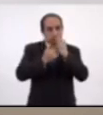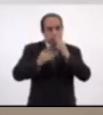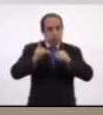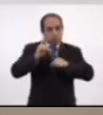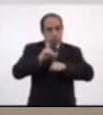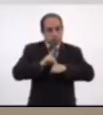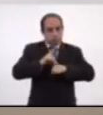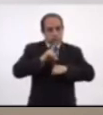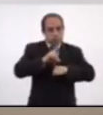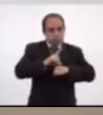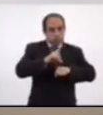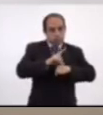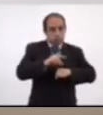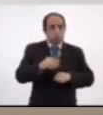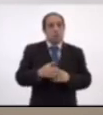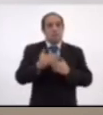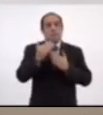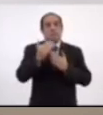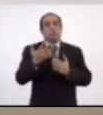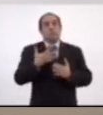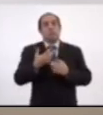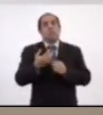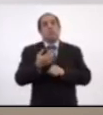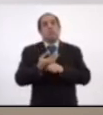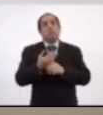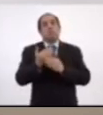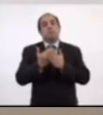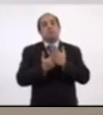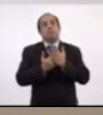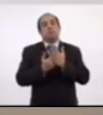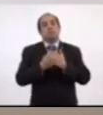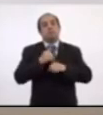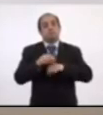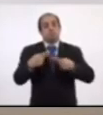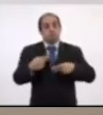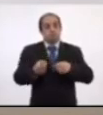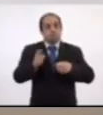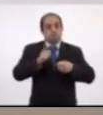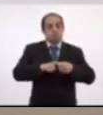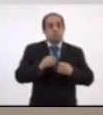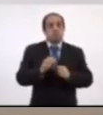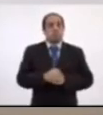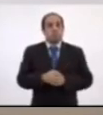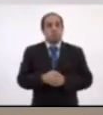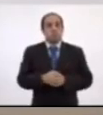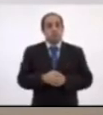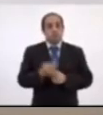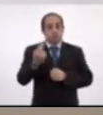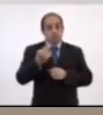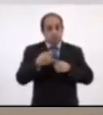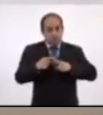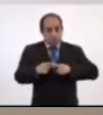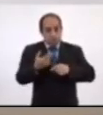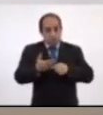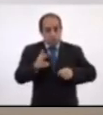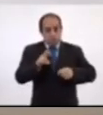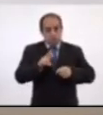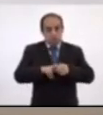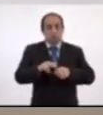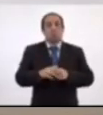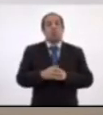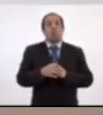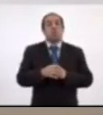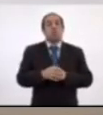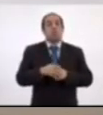hay menor número de personas que ingresan, y la necesidad de los distintos hospitales y de los distintos sistemas de